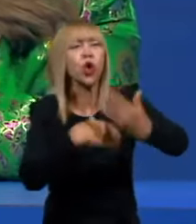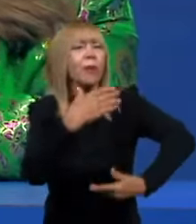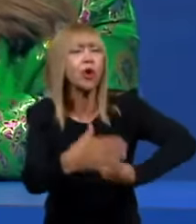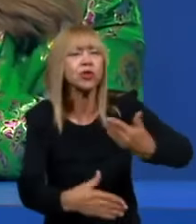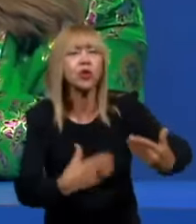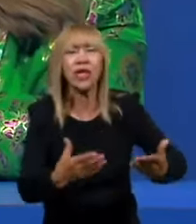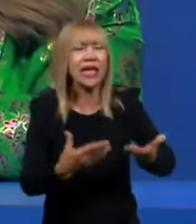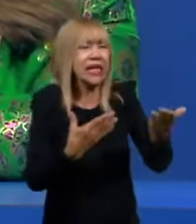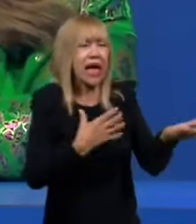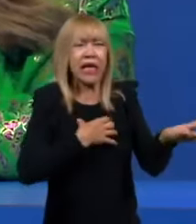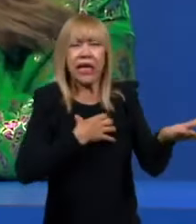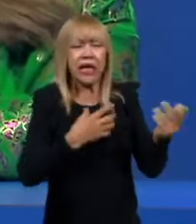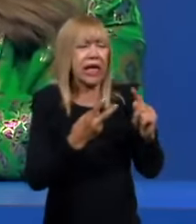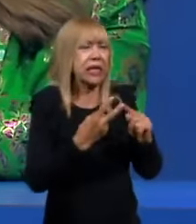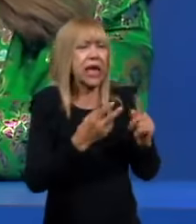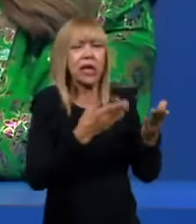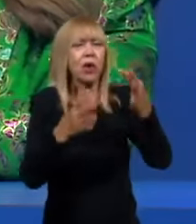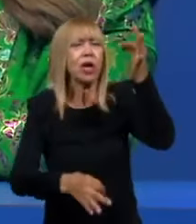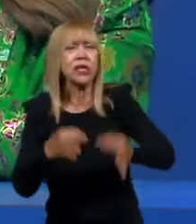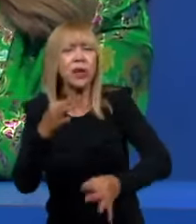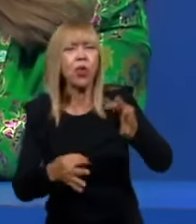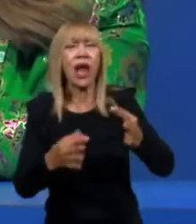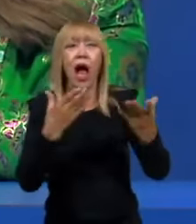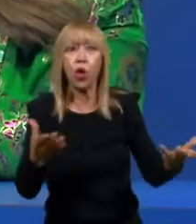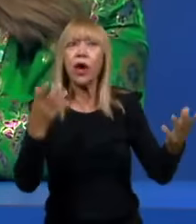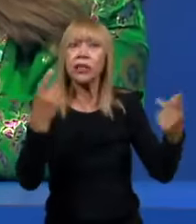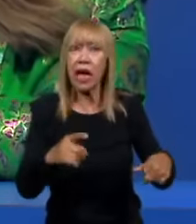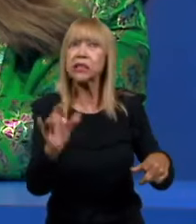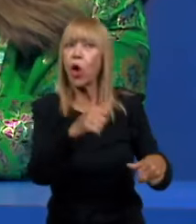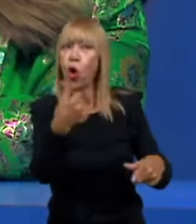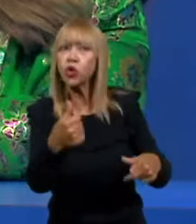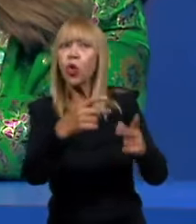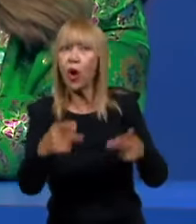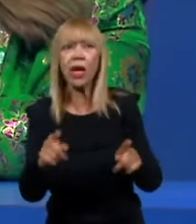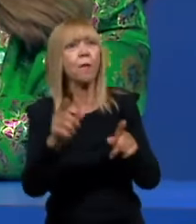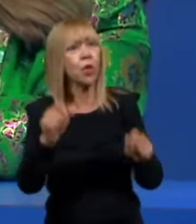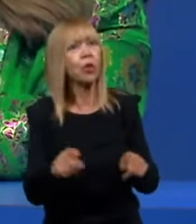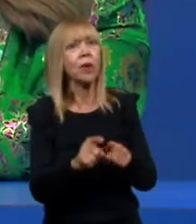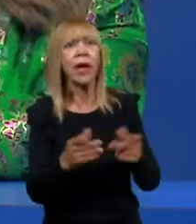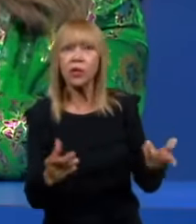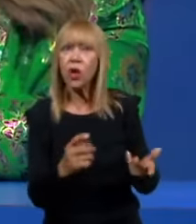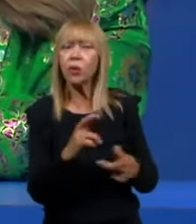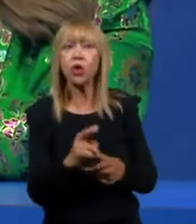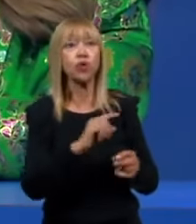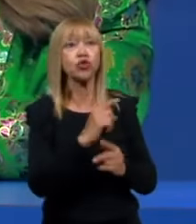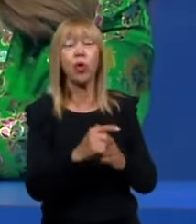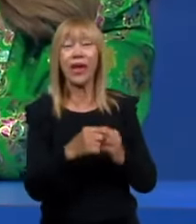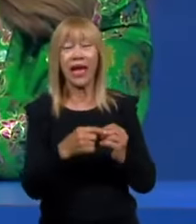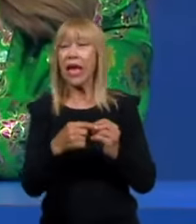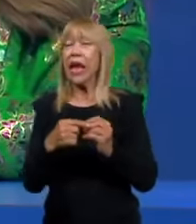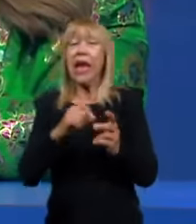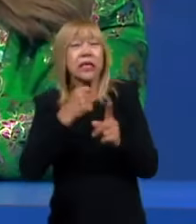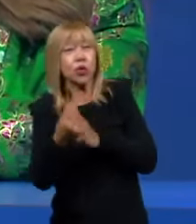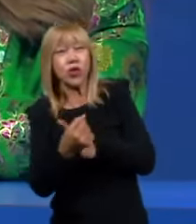la erradicación de la querella, llevarlo al tribunal, es algo que se hace en otras jurisdicciones, lo podemos hacer aquí en Puerto Rico. Sobre la situación de emergencia,